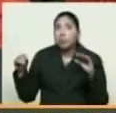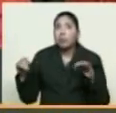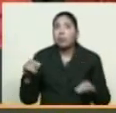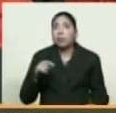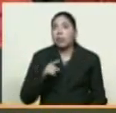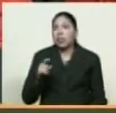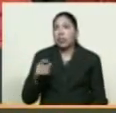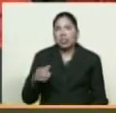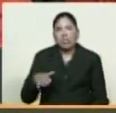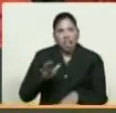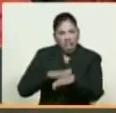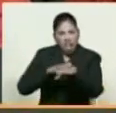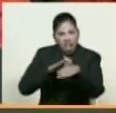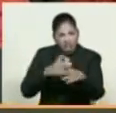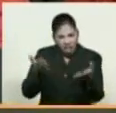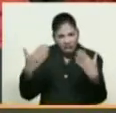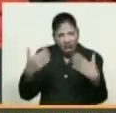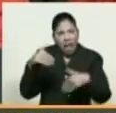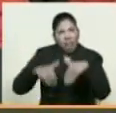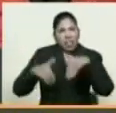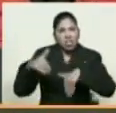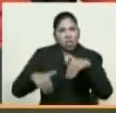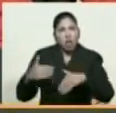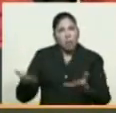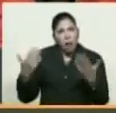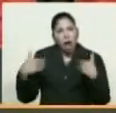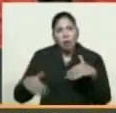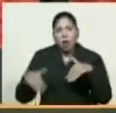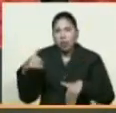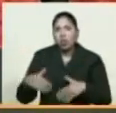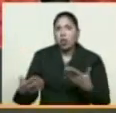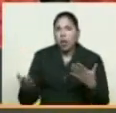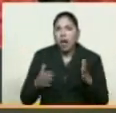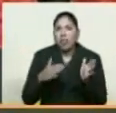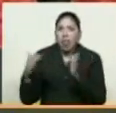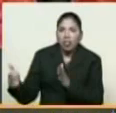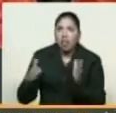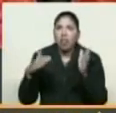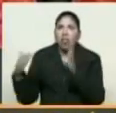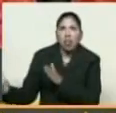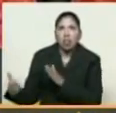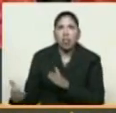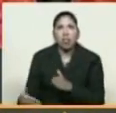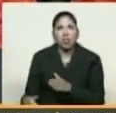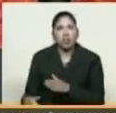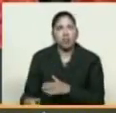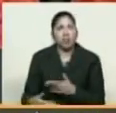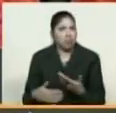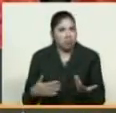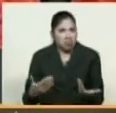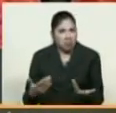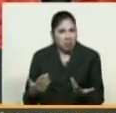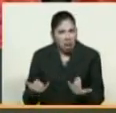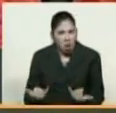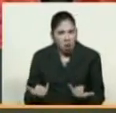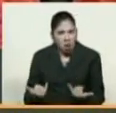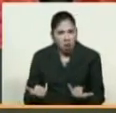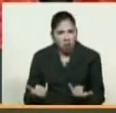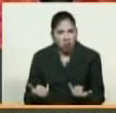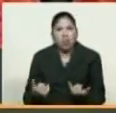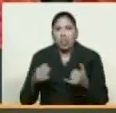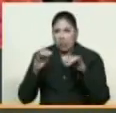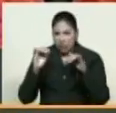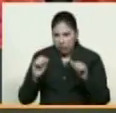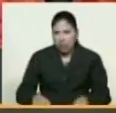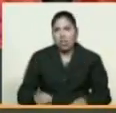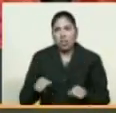elecciones para que adelantaran las elecciones, la necesidad de adelantar elecciones, y ahora que las elecciones se van a hacer en el